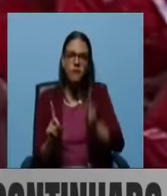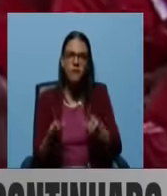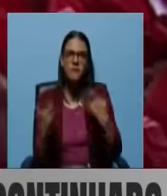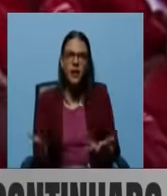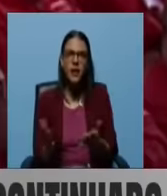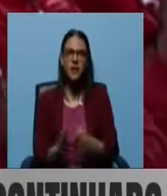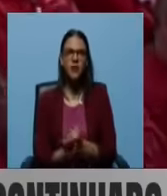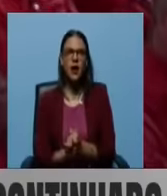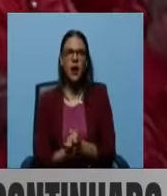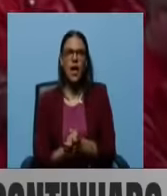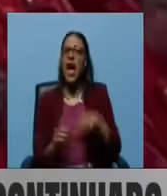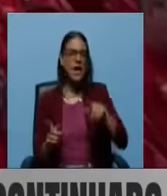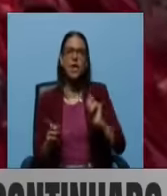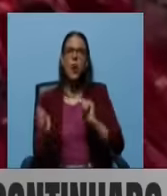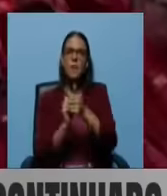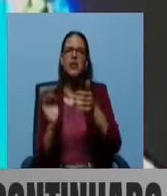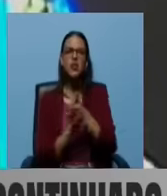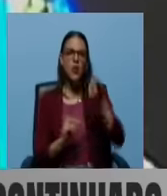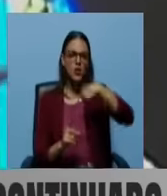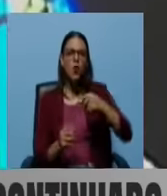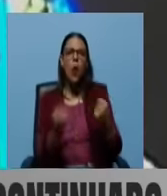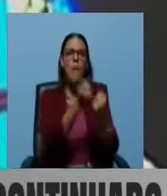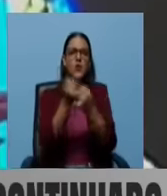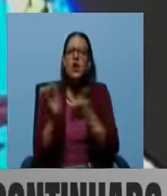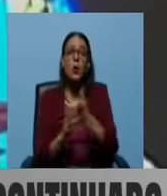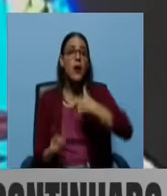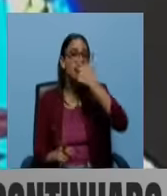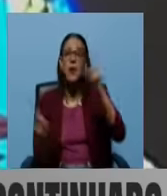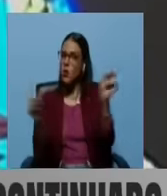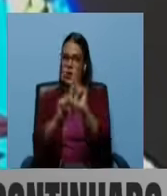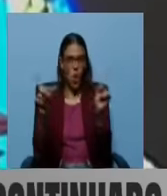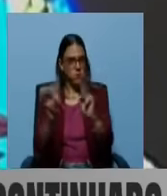Y aquí no se trata de tapar vagabundería, no.